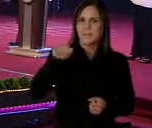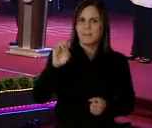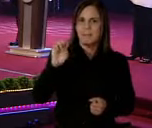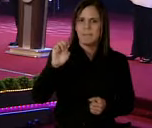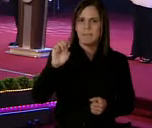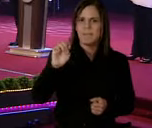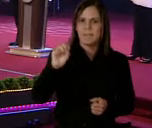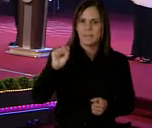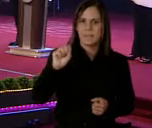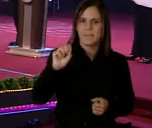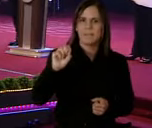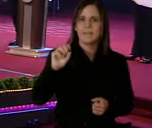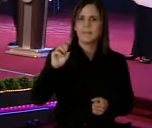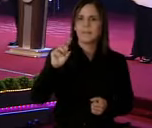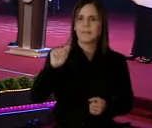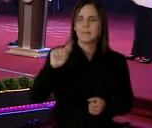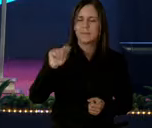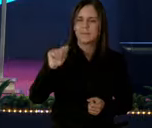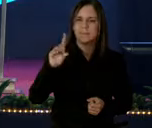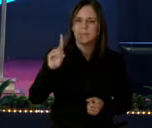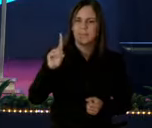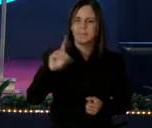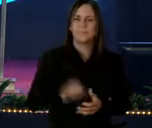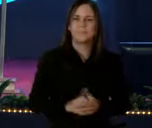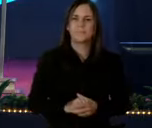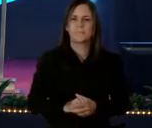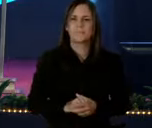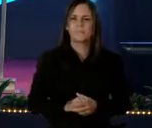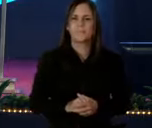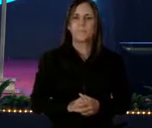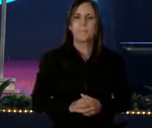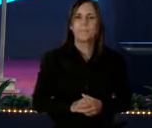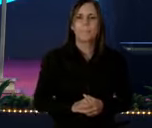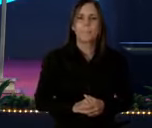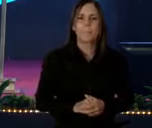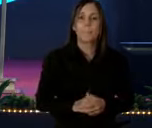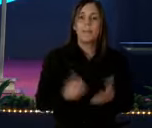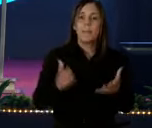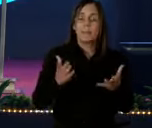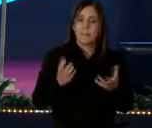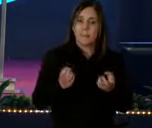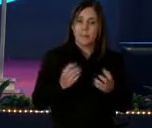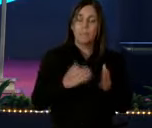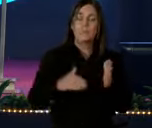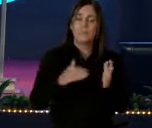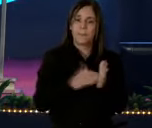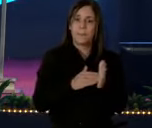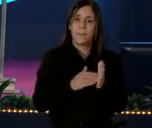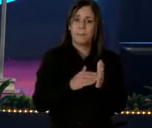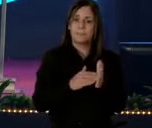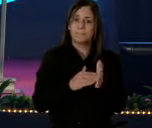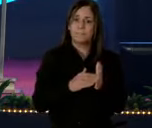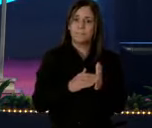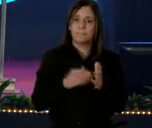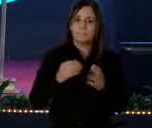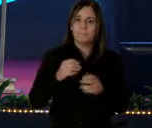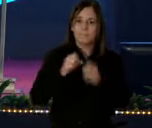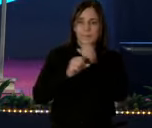Majestad, eso es. Y queremos también anunciarle que